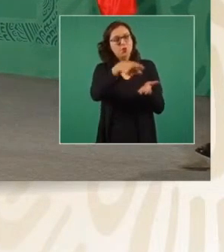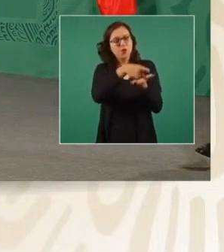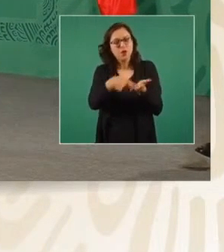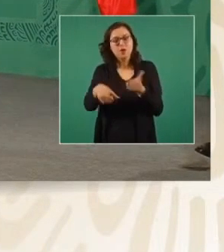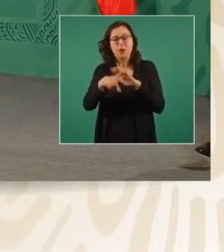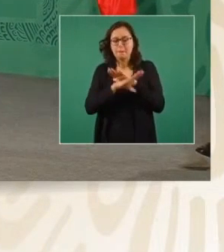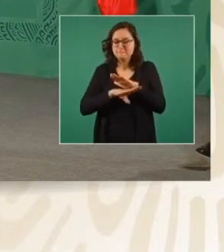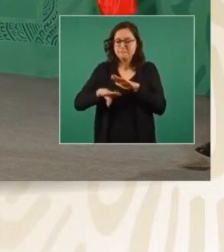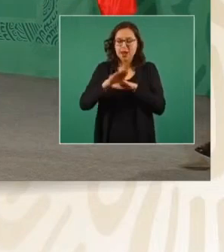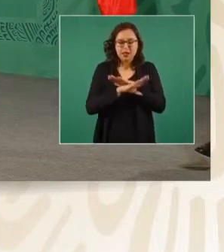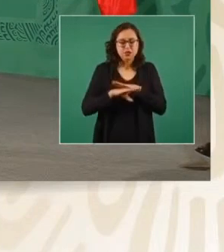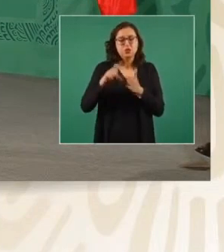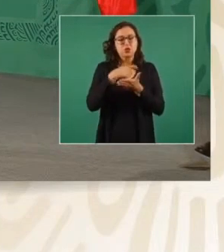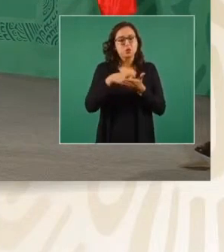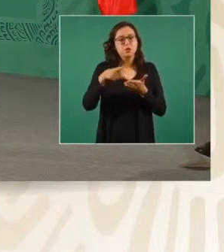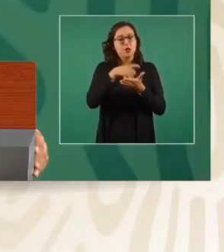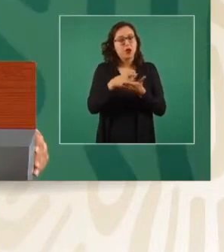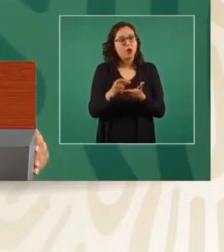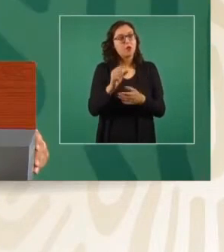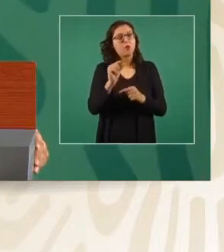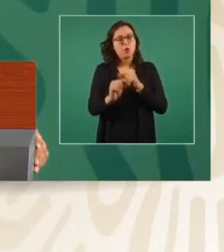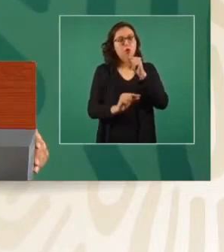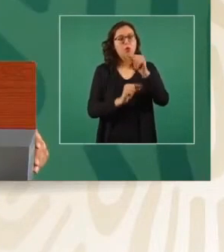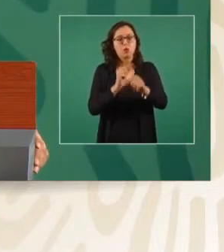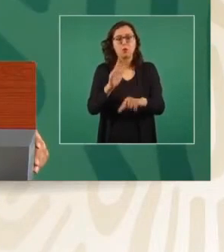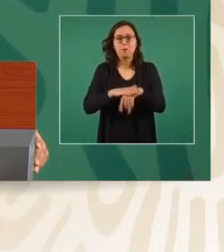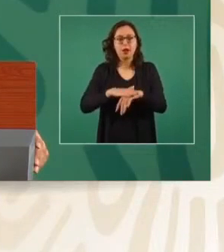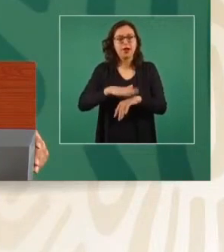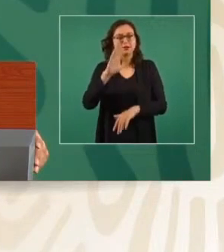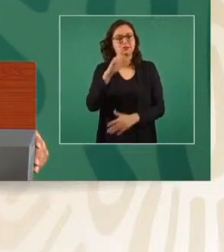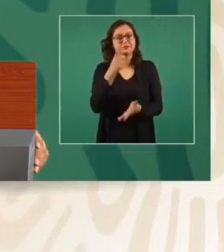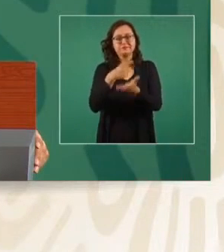básico, con eso se ayuda